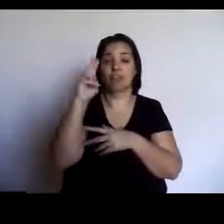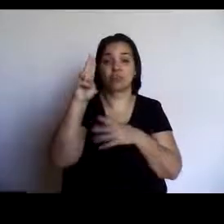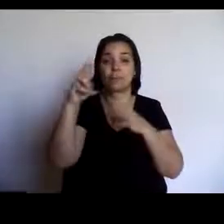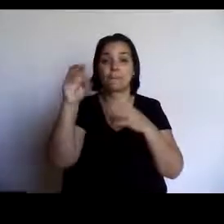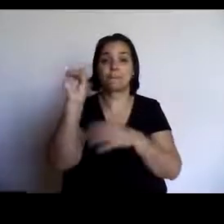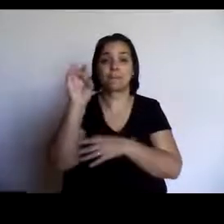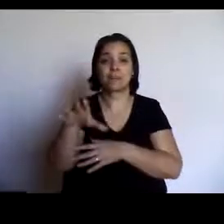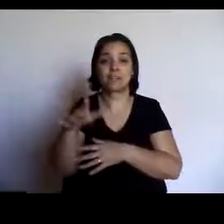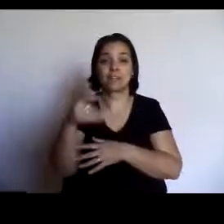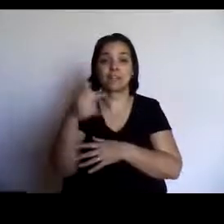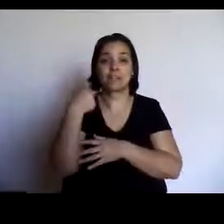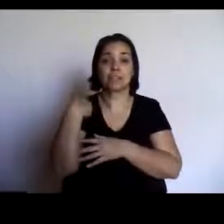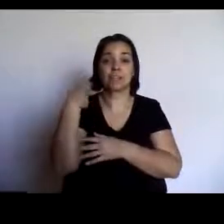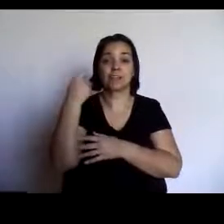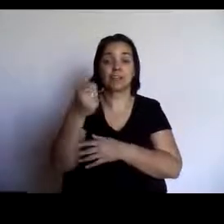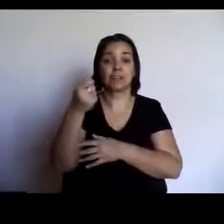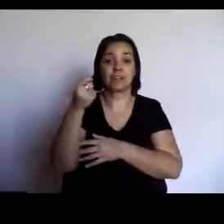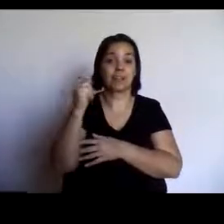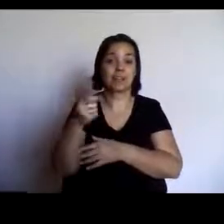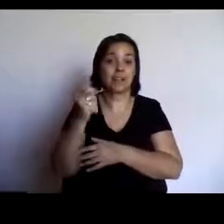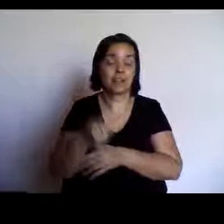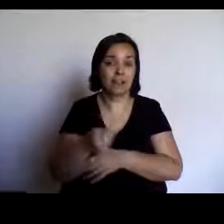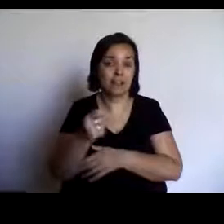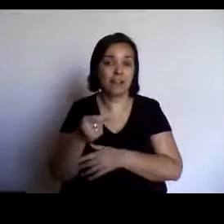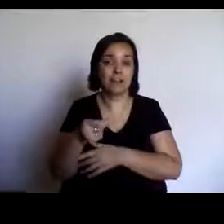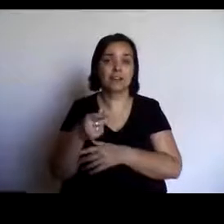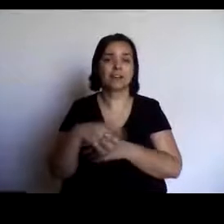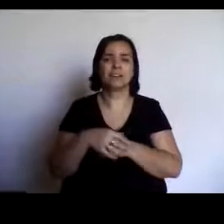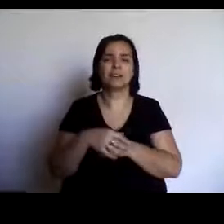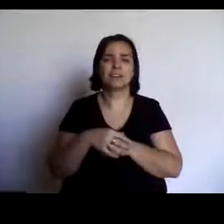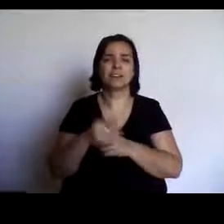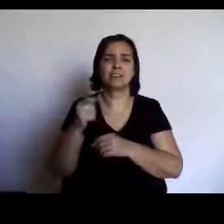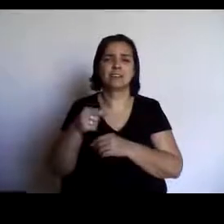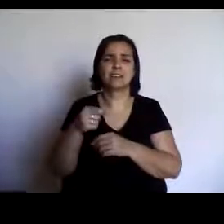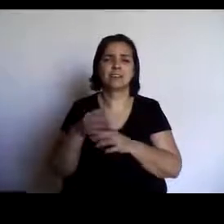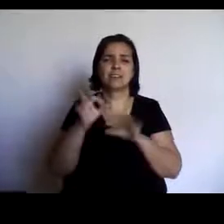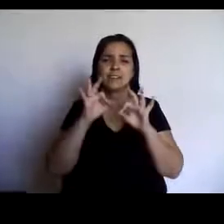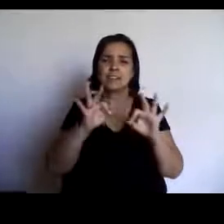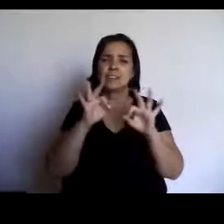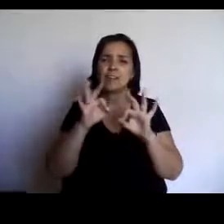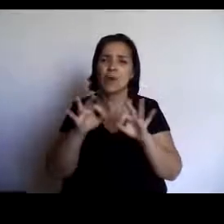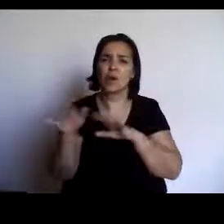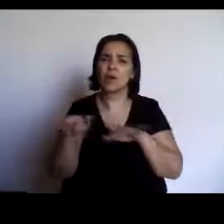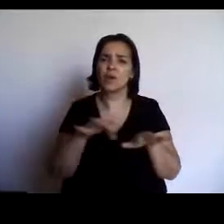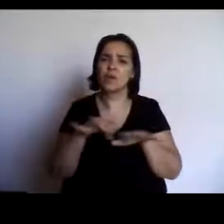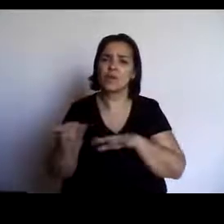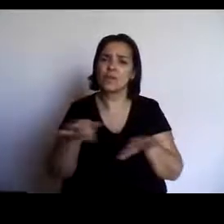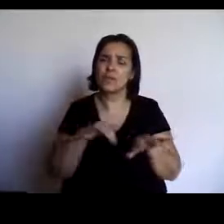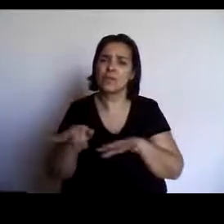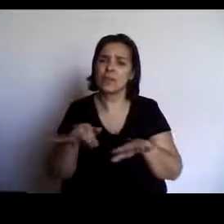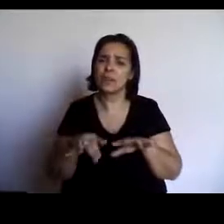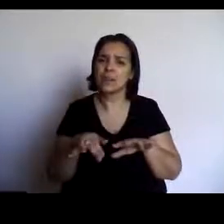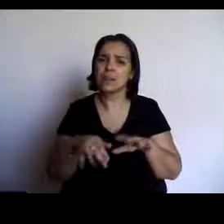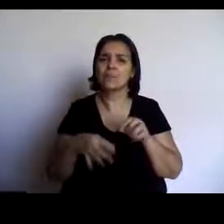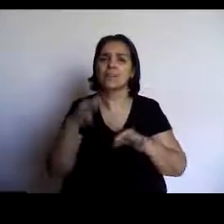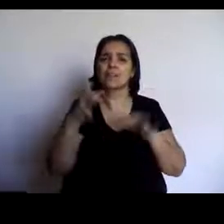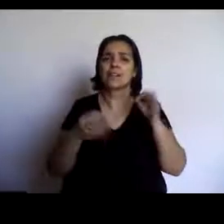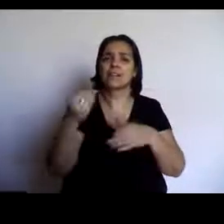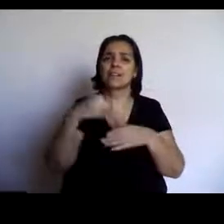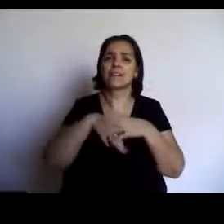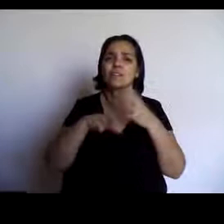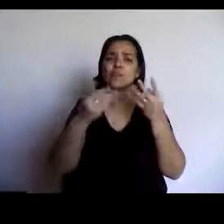en Derecho, funcionaria del Cuerpo de Titulados Superiores, especialidad Administración Financiera de la Junta de Extremadura.